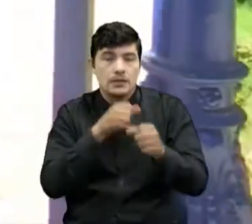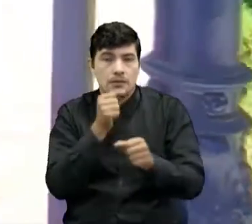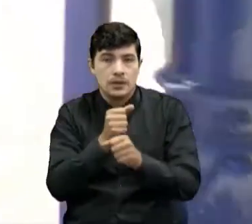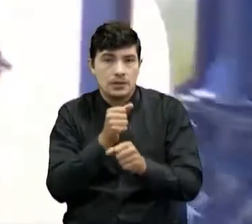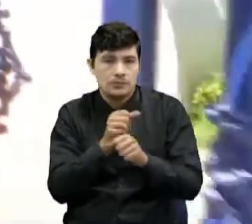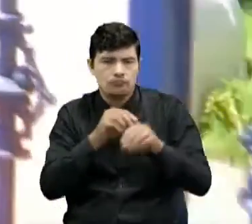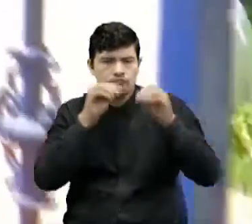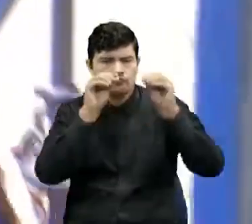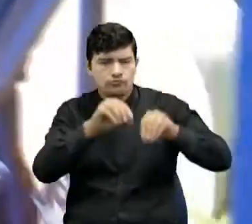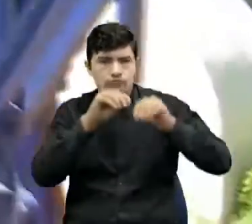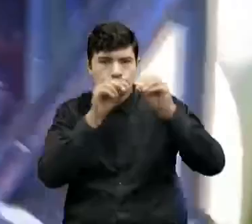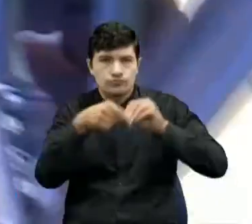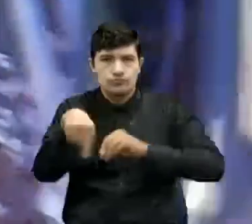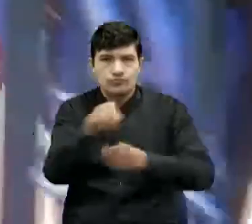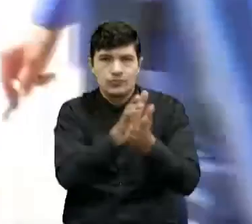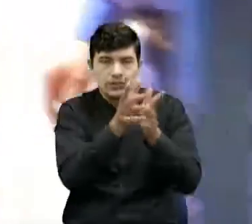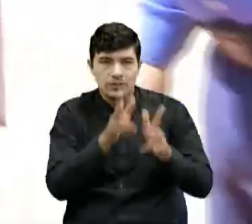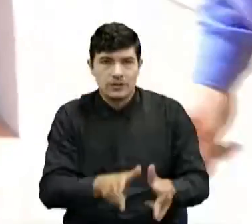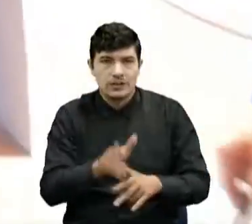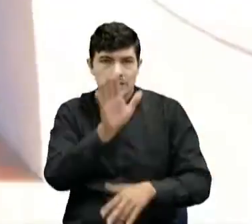las número 1 de la región a nivel de enseñanza